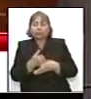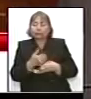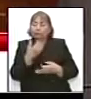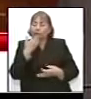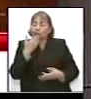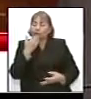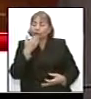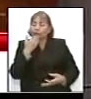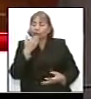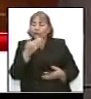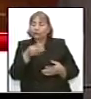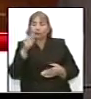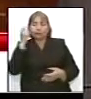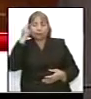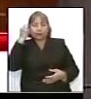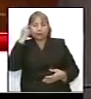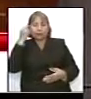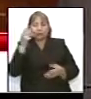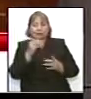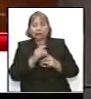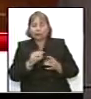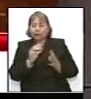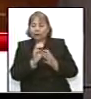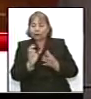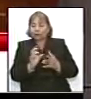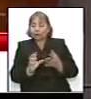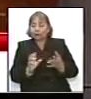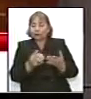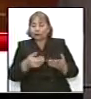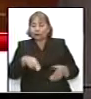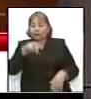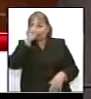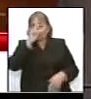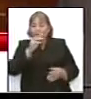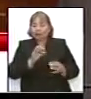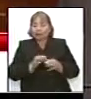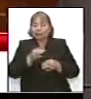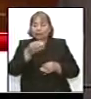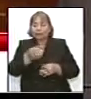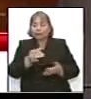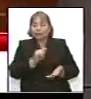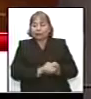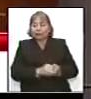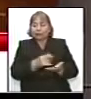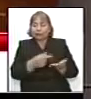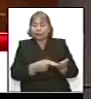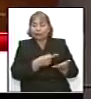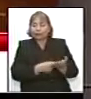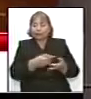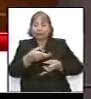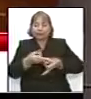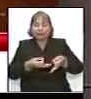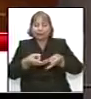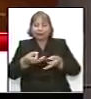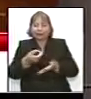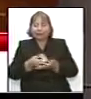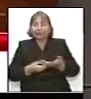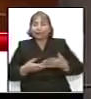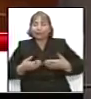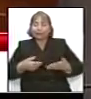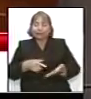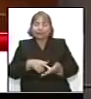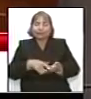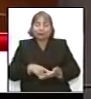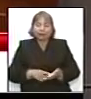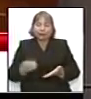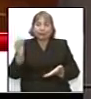sobre todo han contribuido al pensamiento crítico en el país, y ojalá que eso también derive en que en la discusión presupuestaria podamos exigir un